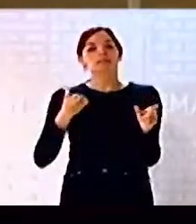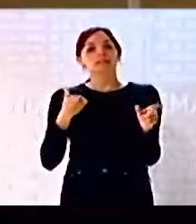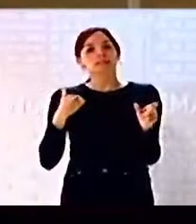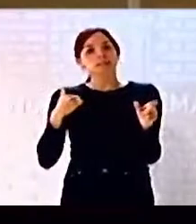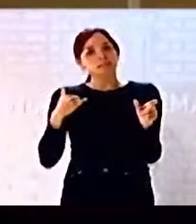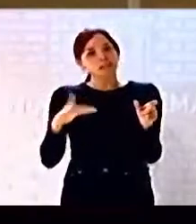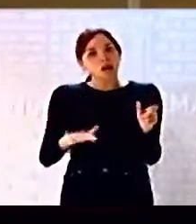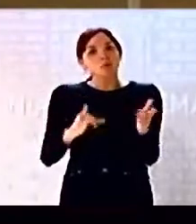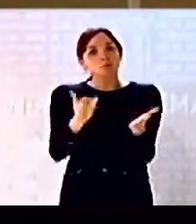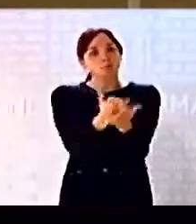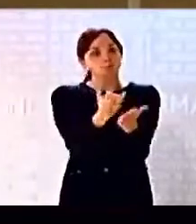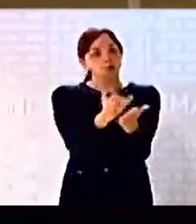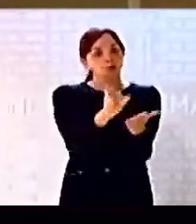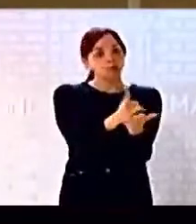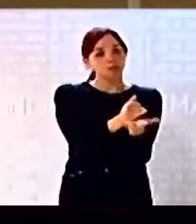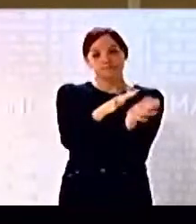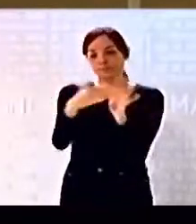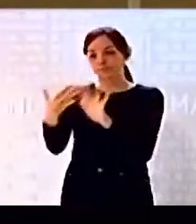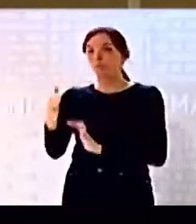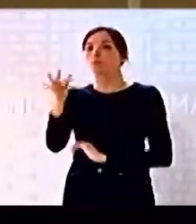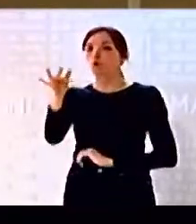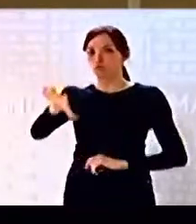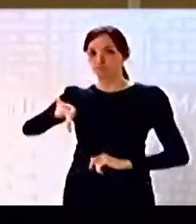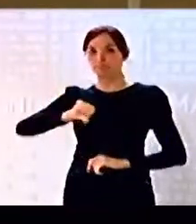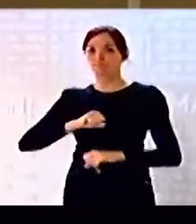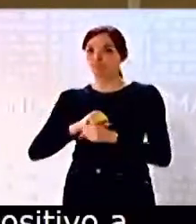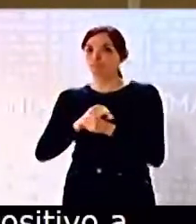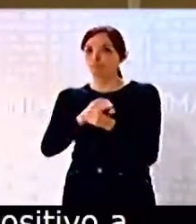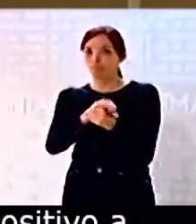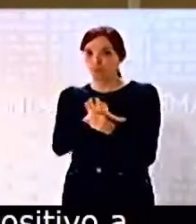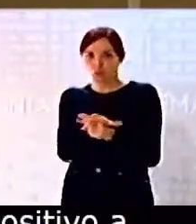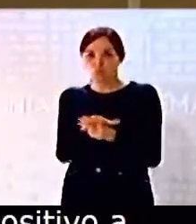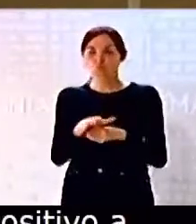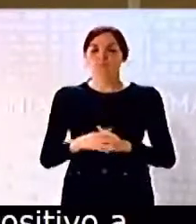han dado positivo a infección por coronavirus.